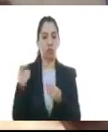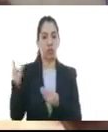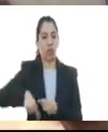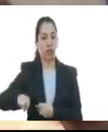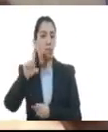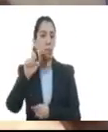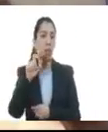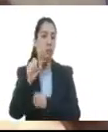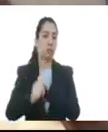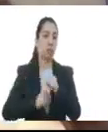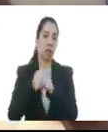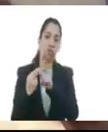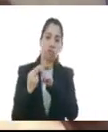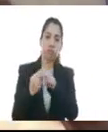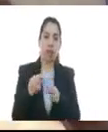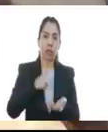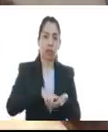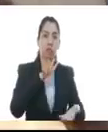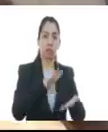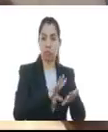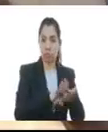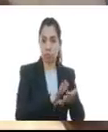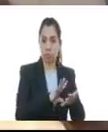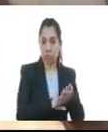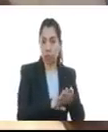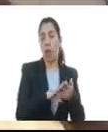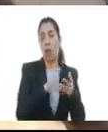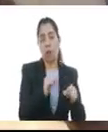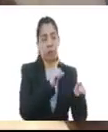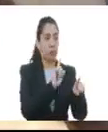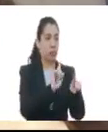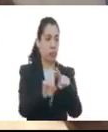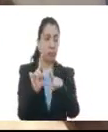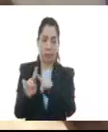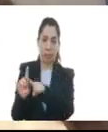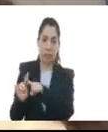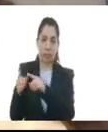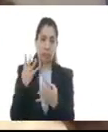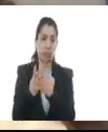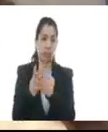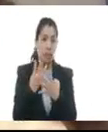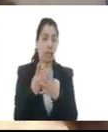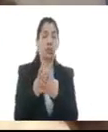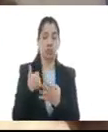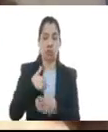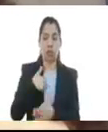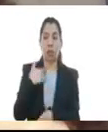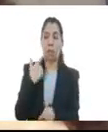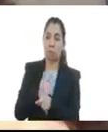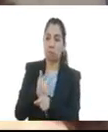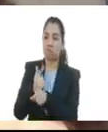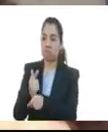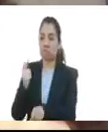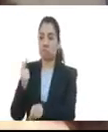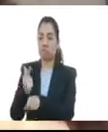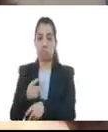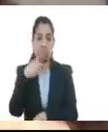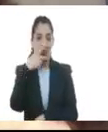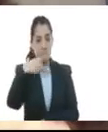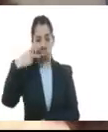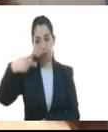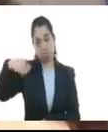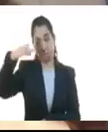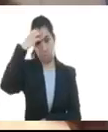presas, o en distintas cárceles, lo cual me ayudó también a encontrar experiencias del trato